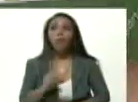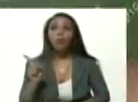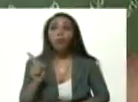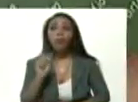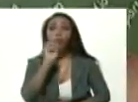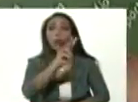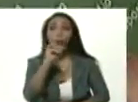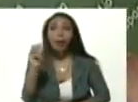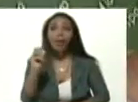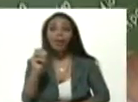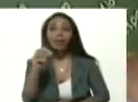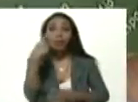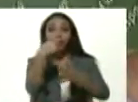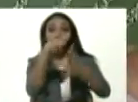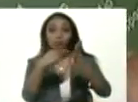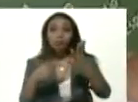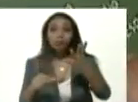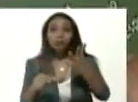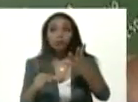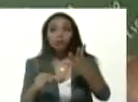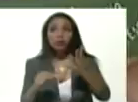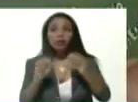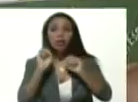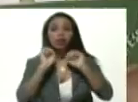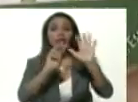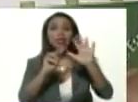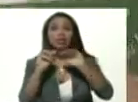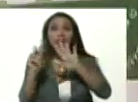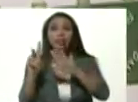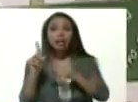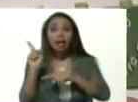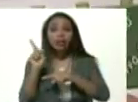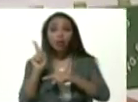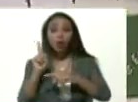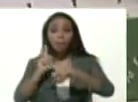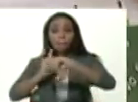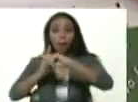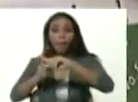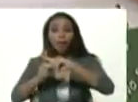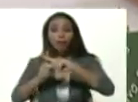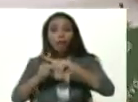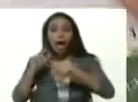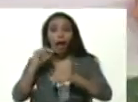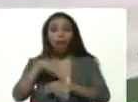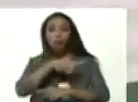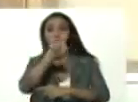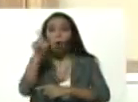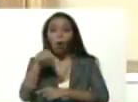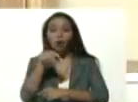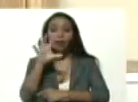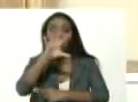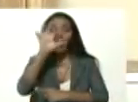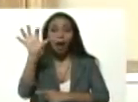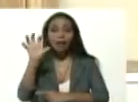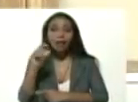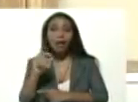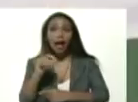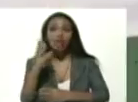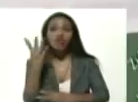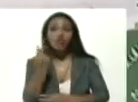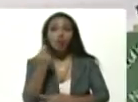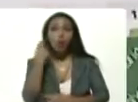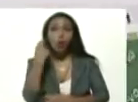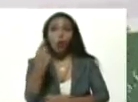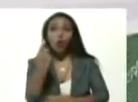casos de los 77 que ha sido confirmado el resto del país. Quiere decir que en la región número 1